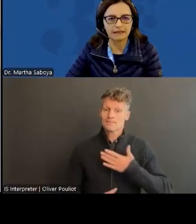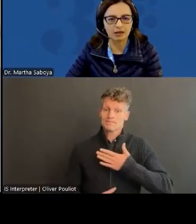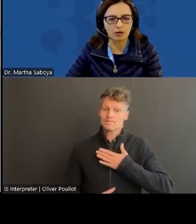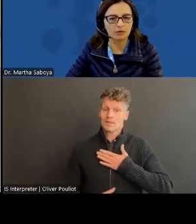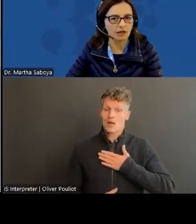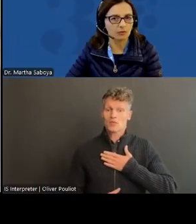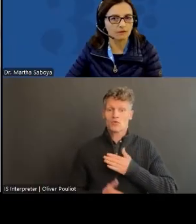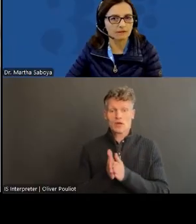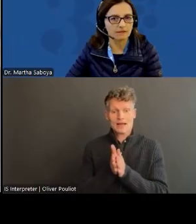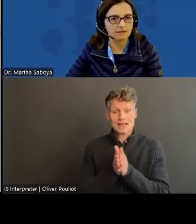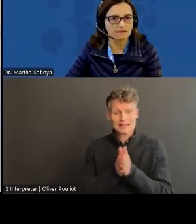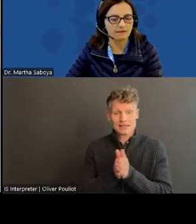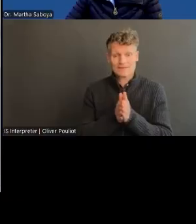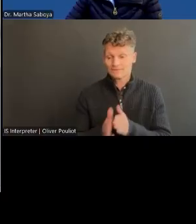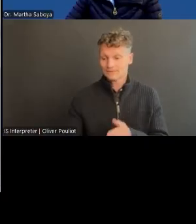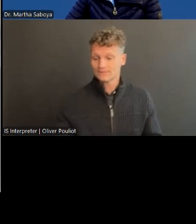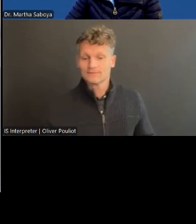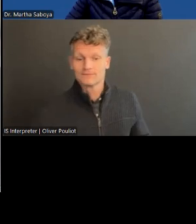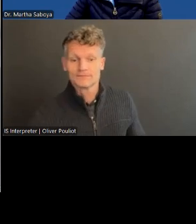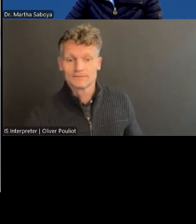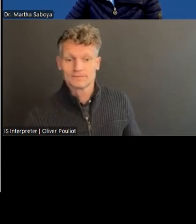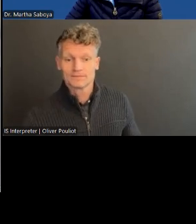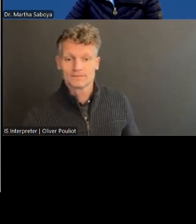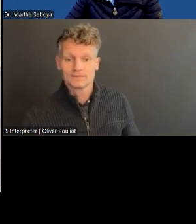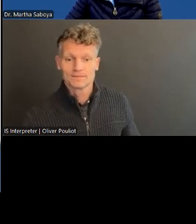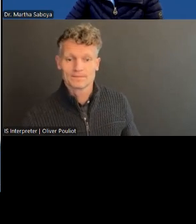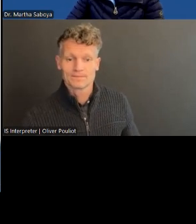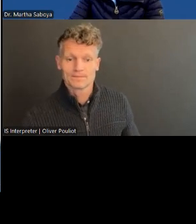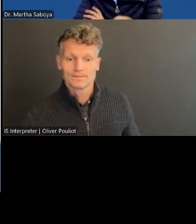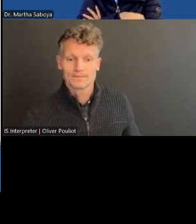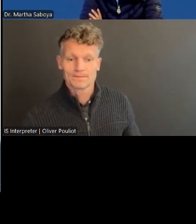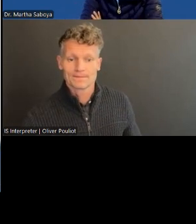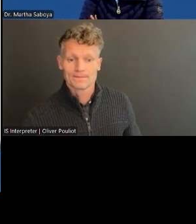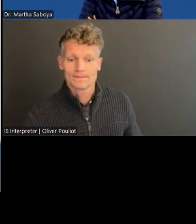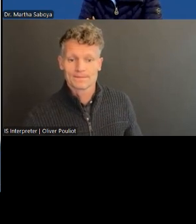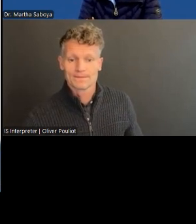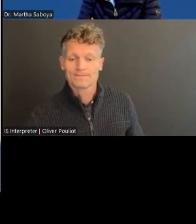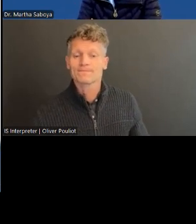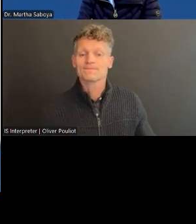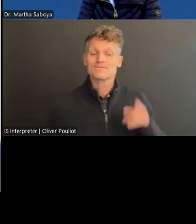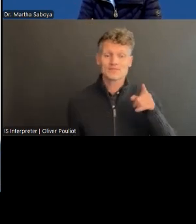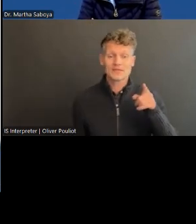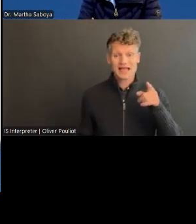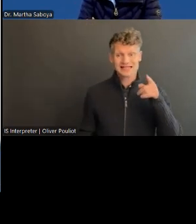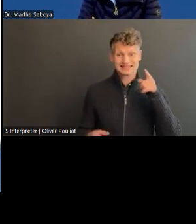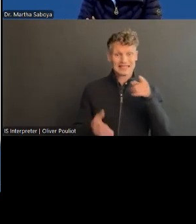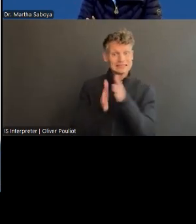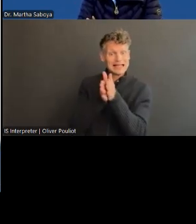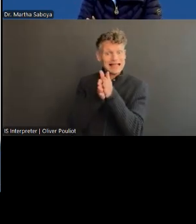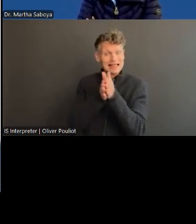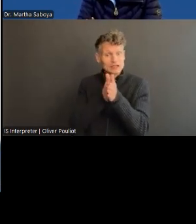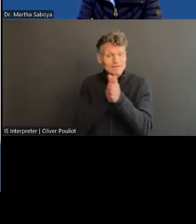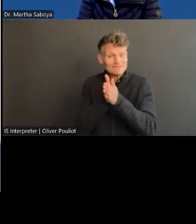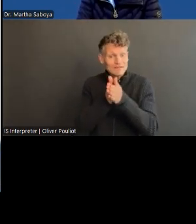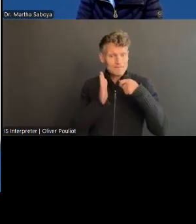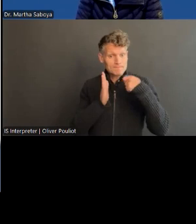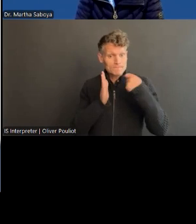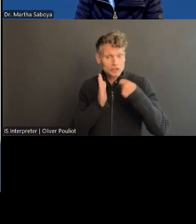eliminación es para más de 30 enfermedades transmitibles y afecciones